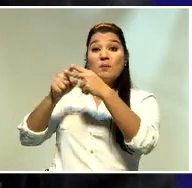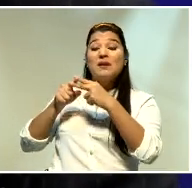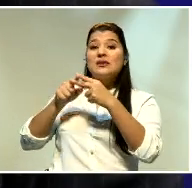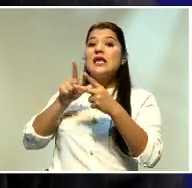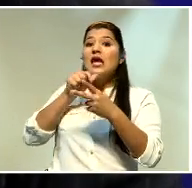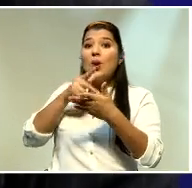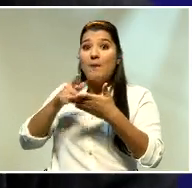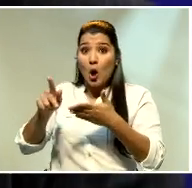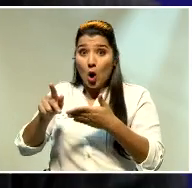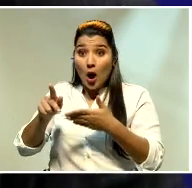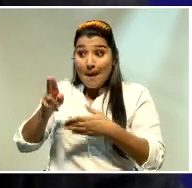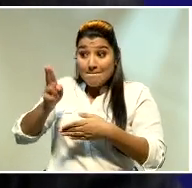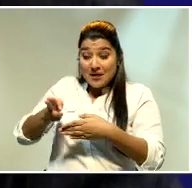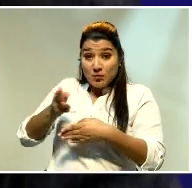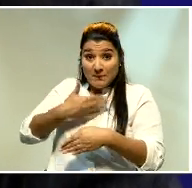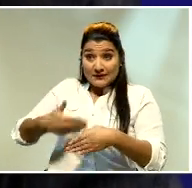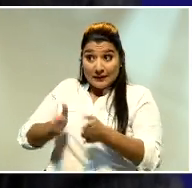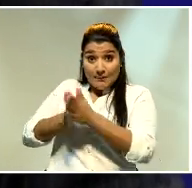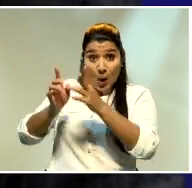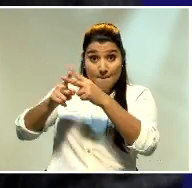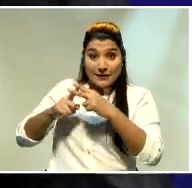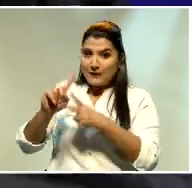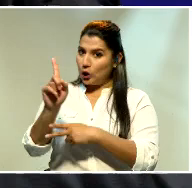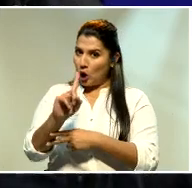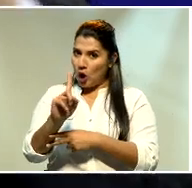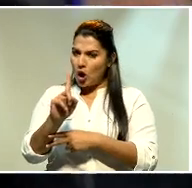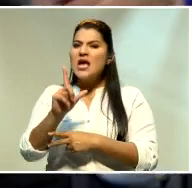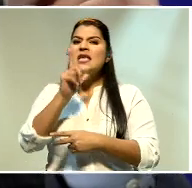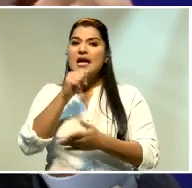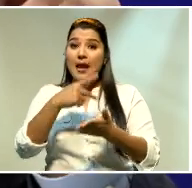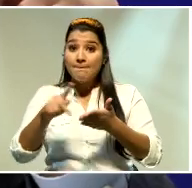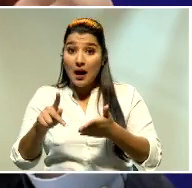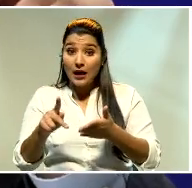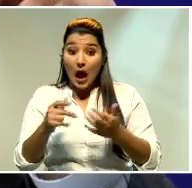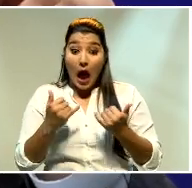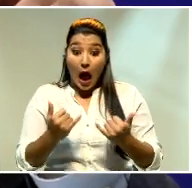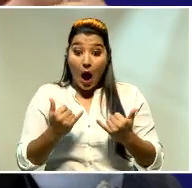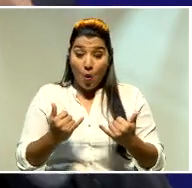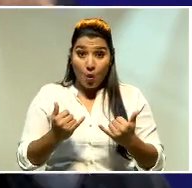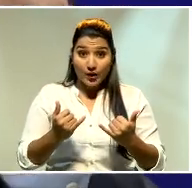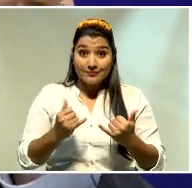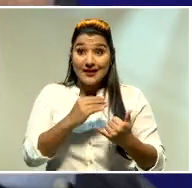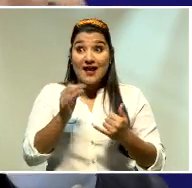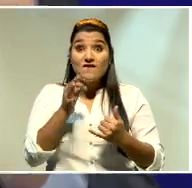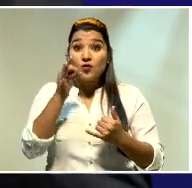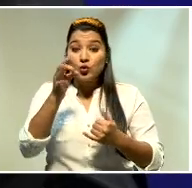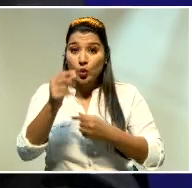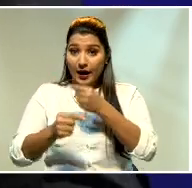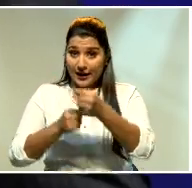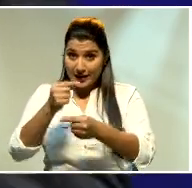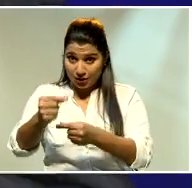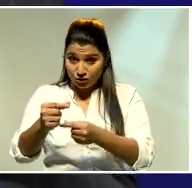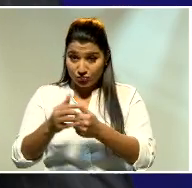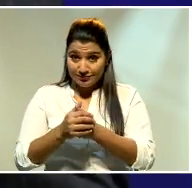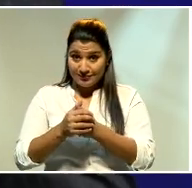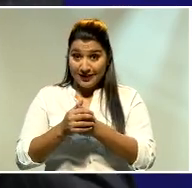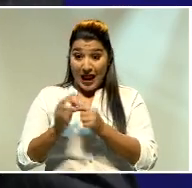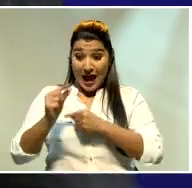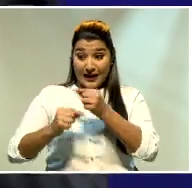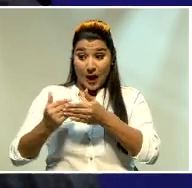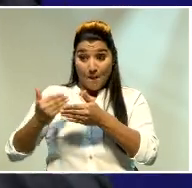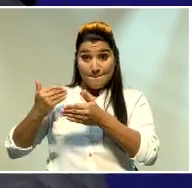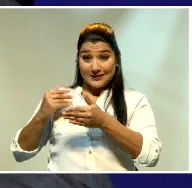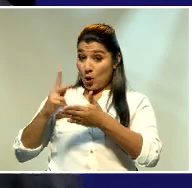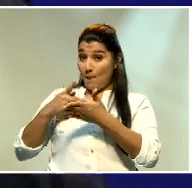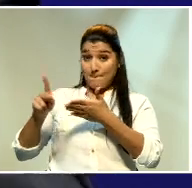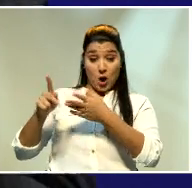paga esta y la próxima generación. O sea, quienes tomaron esas decisiones no son quienes van a pagar esa hipoteca. La hipoteca la va a pagar